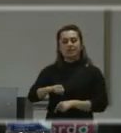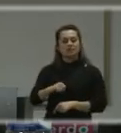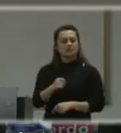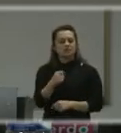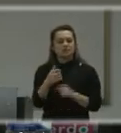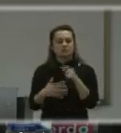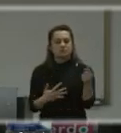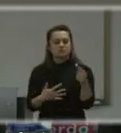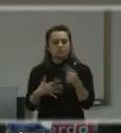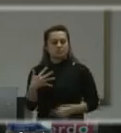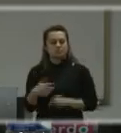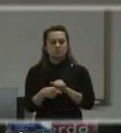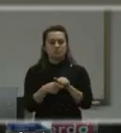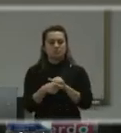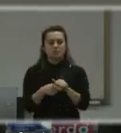también